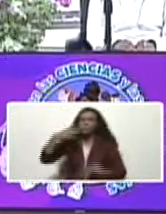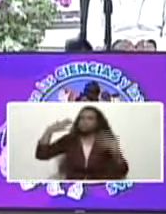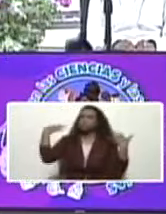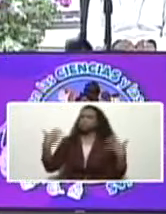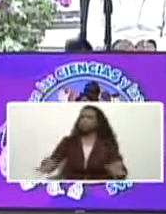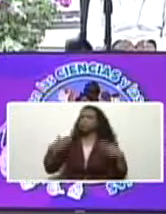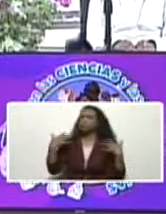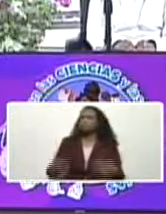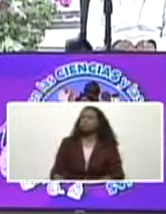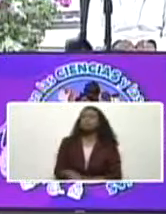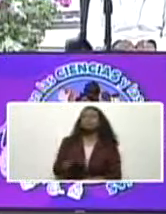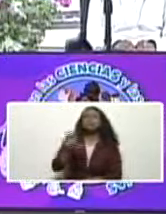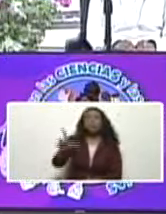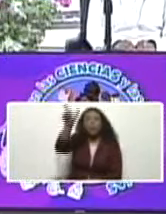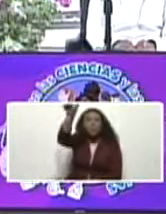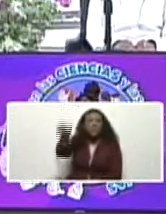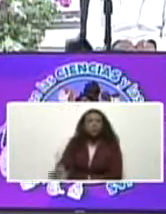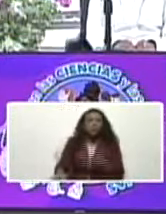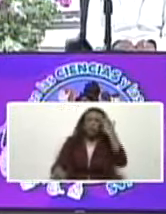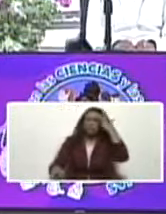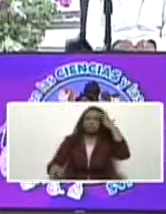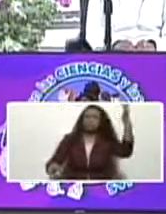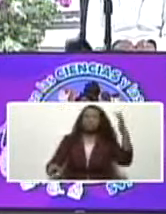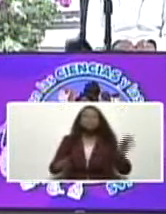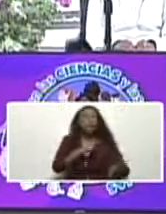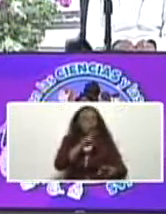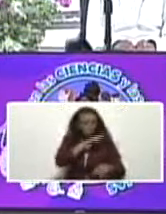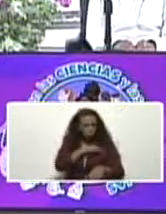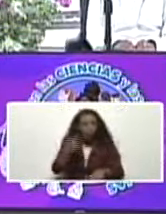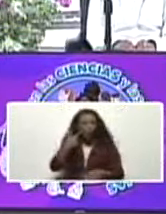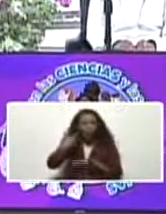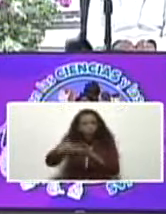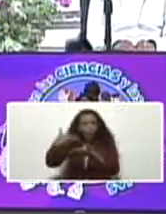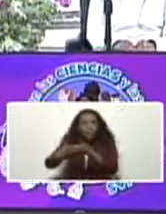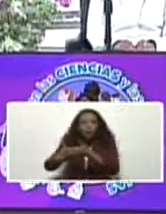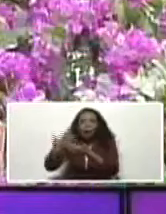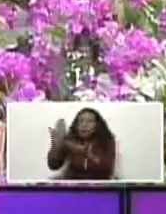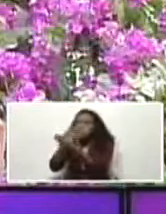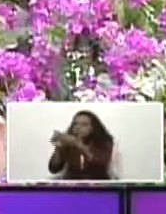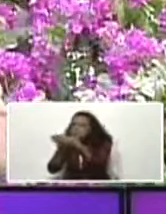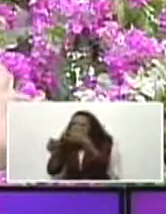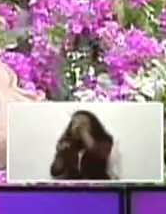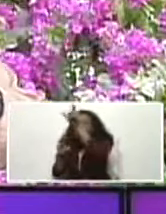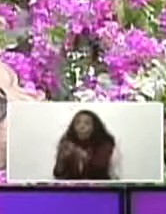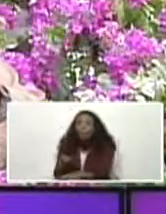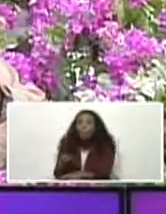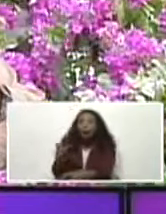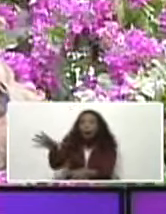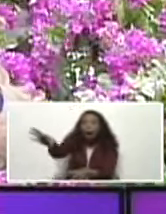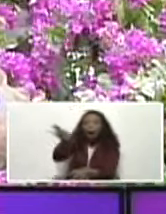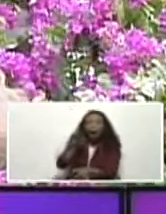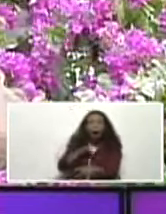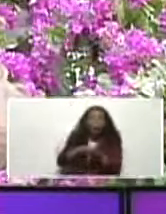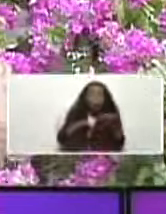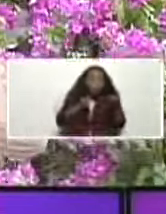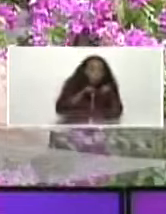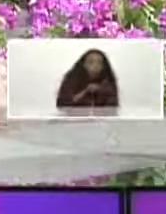es exactamente así. Ya nosotros lo hemos visto y hemos transitado un